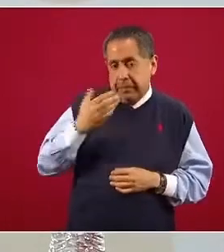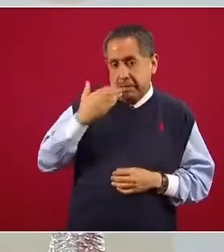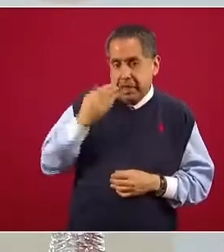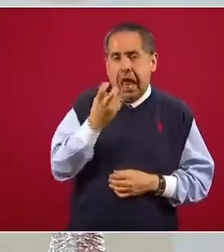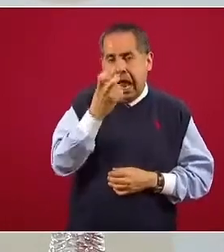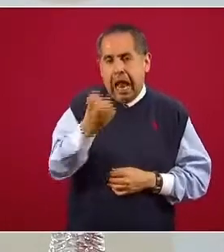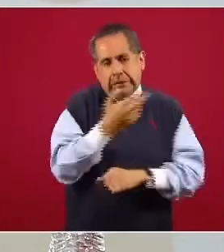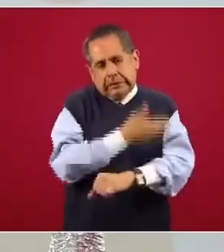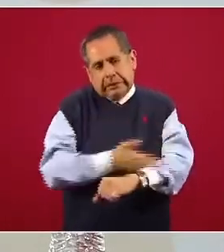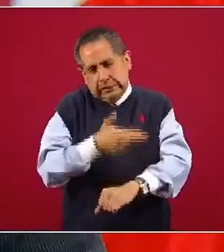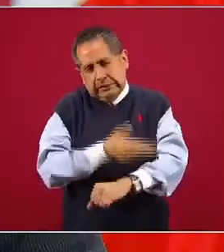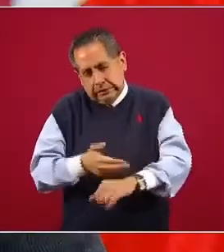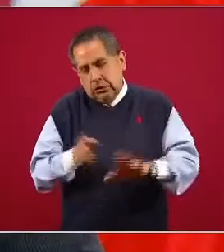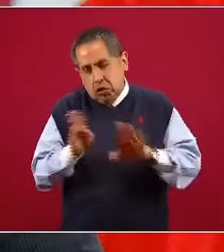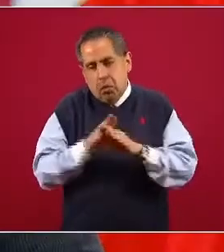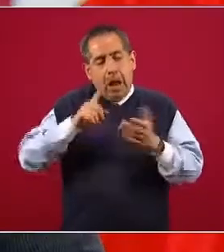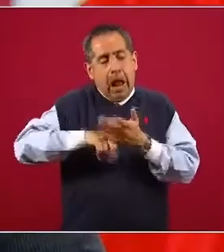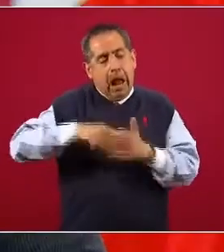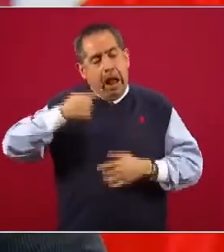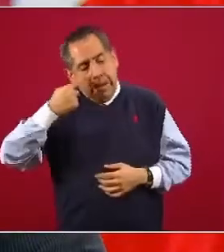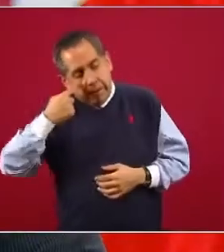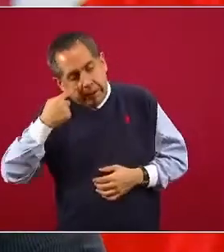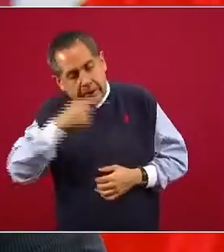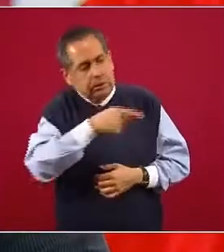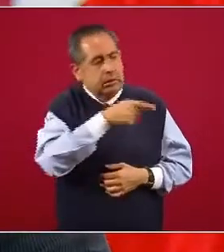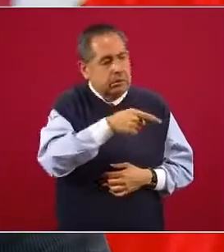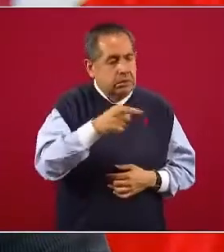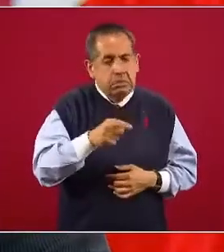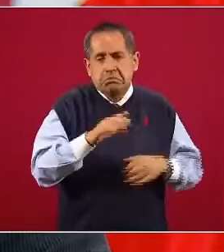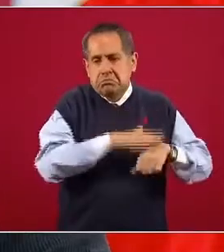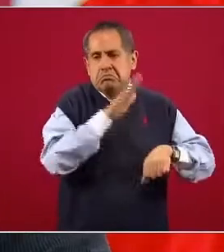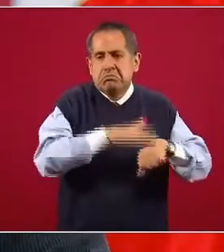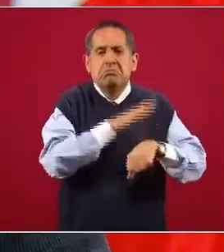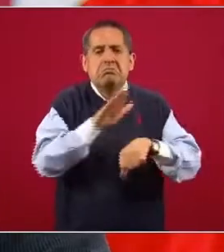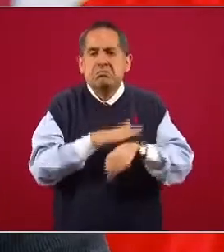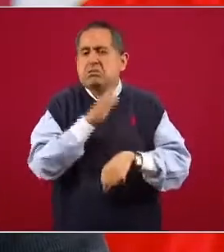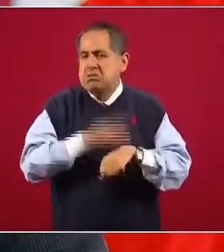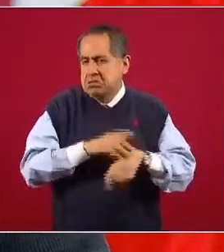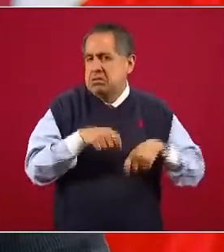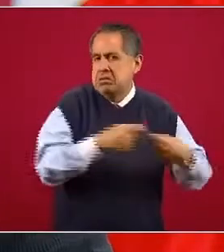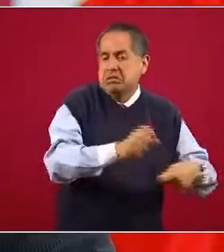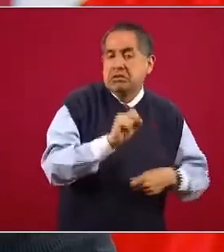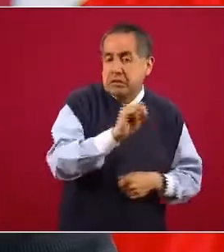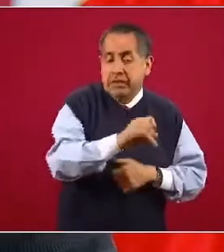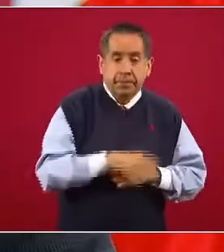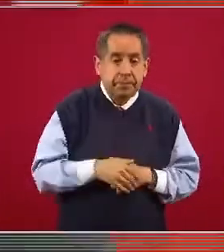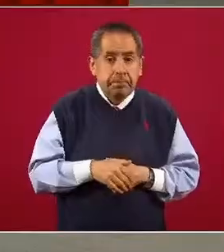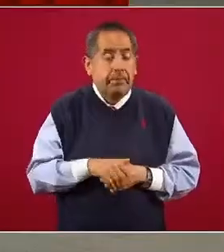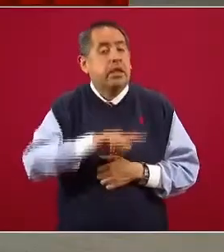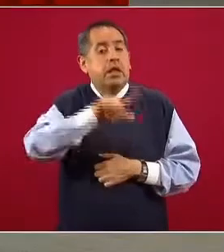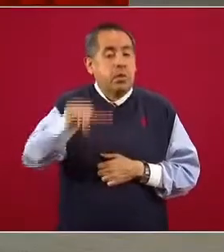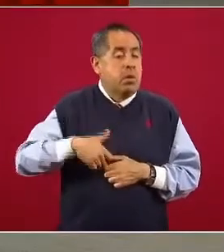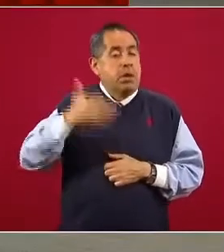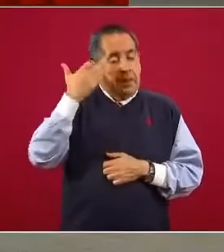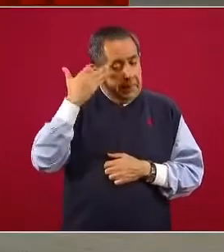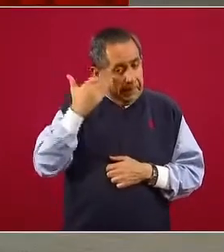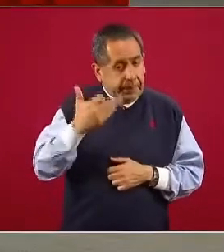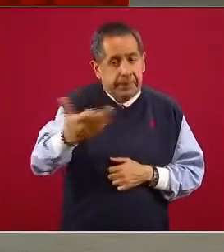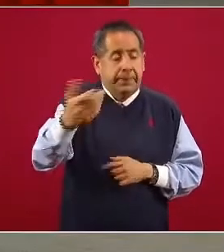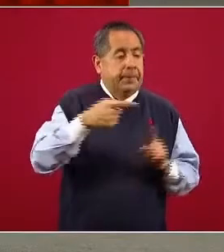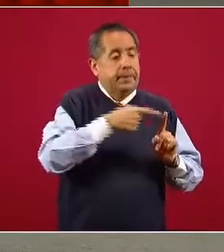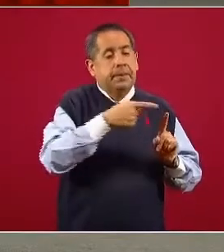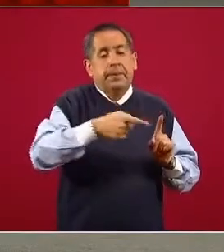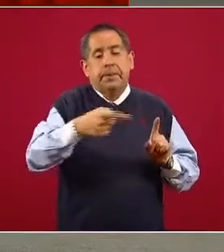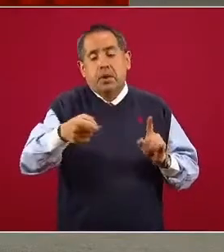era el proceso de evaluación comparativa. En la medida que fue avanzando el tiempo, se llegó a un momento en donde prácticamente